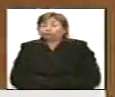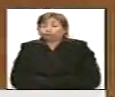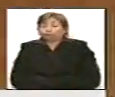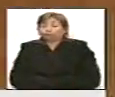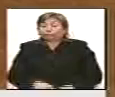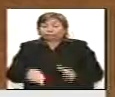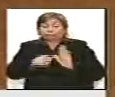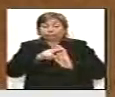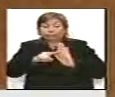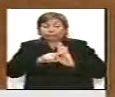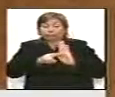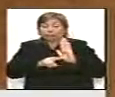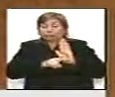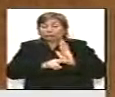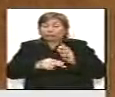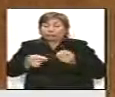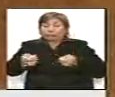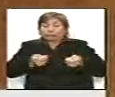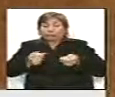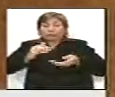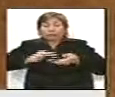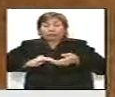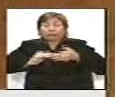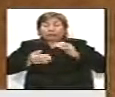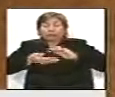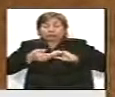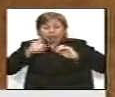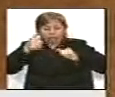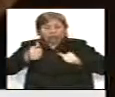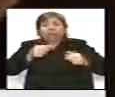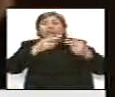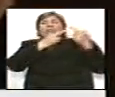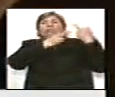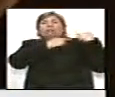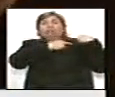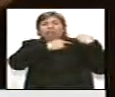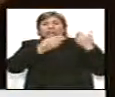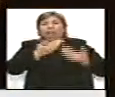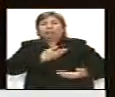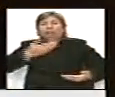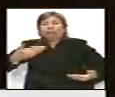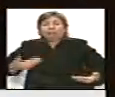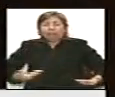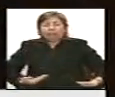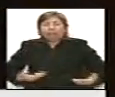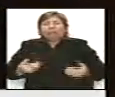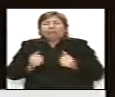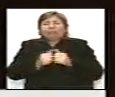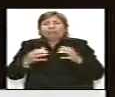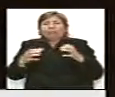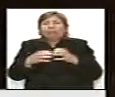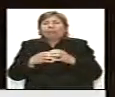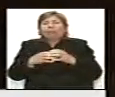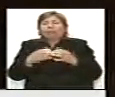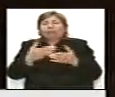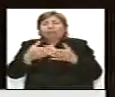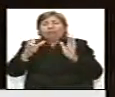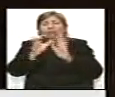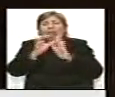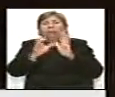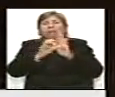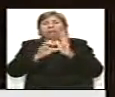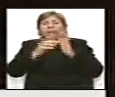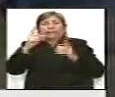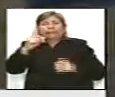La norma dispone que la directiva comunal es el órgano responsable del gobierno y administración de la comunidad y está constituida por